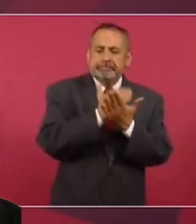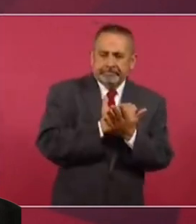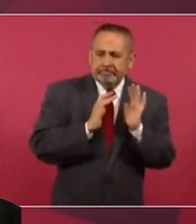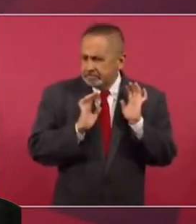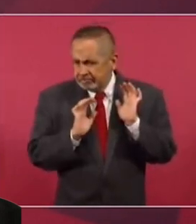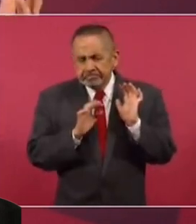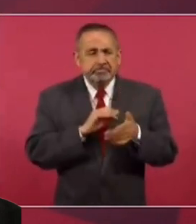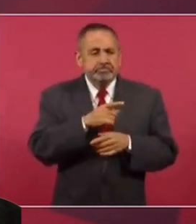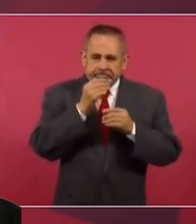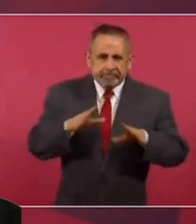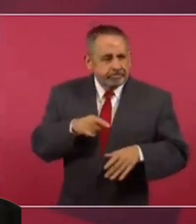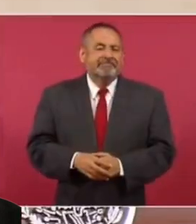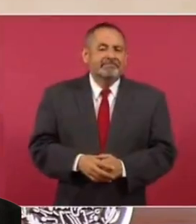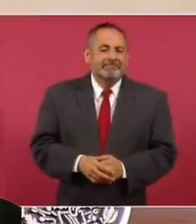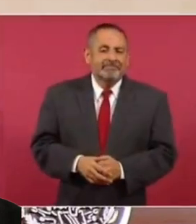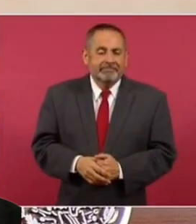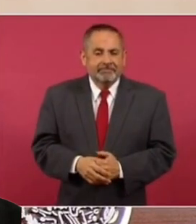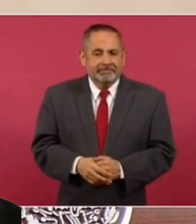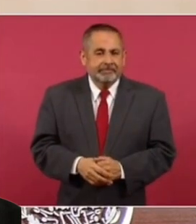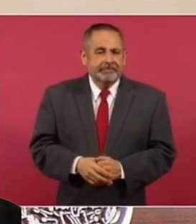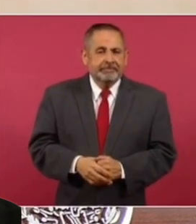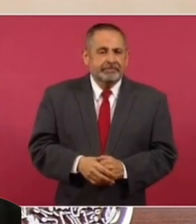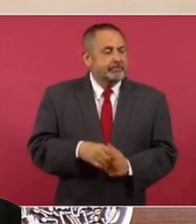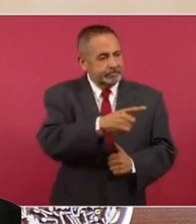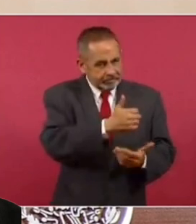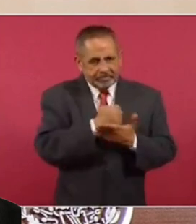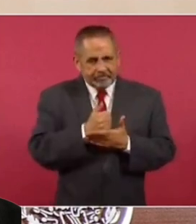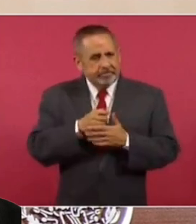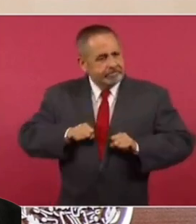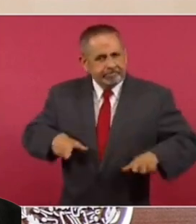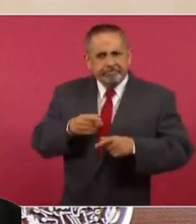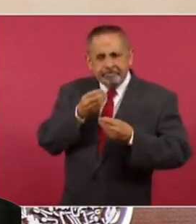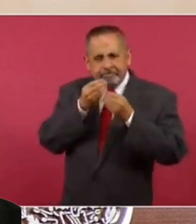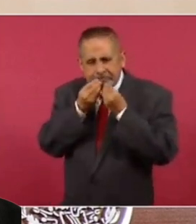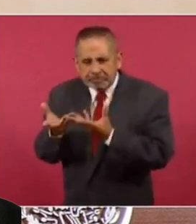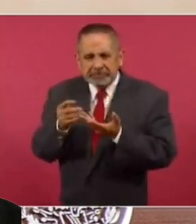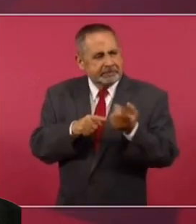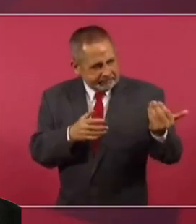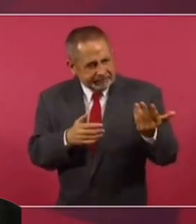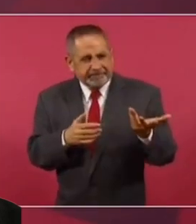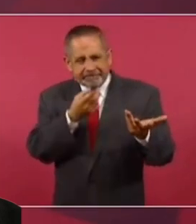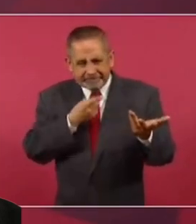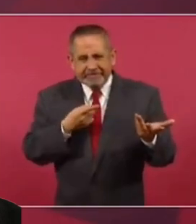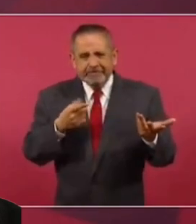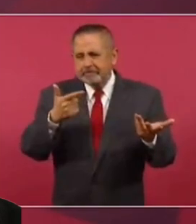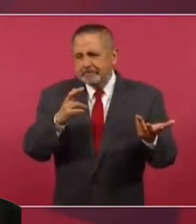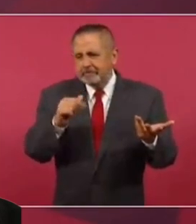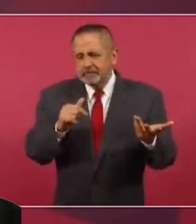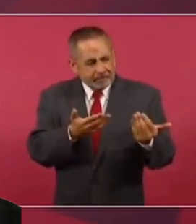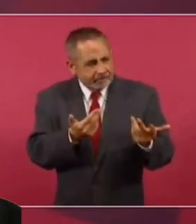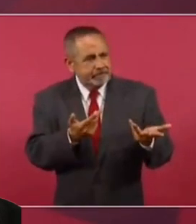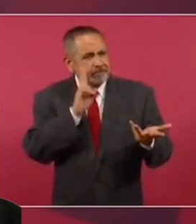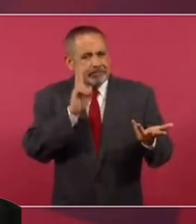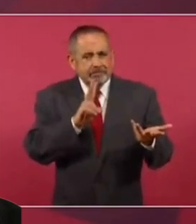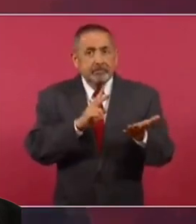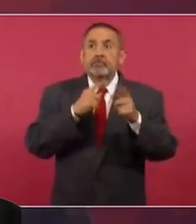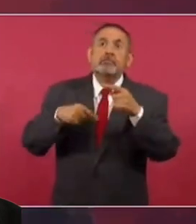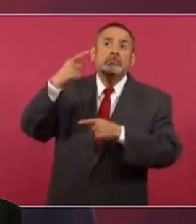penas, sino de ayudar, que contribuya para que no se